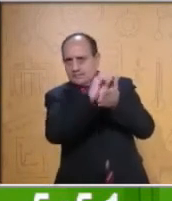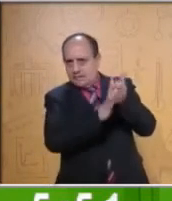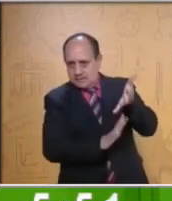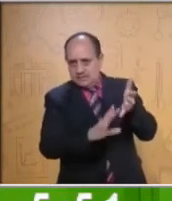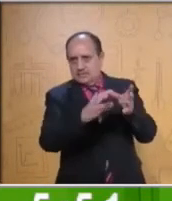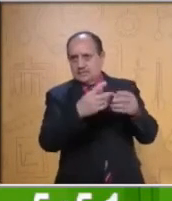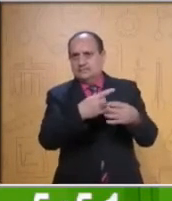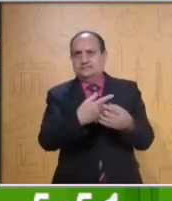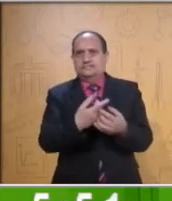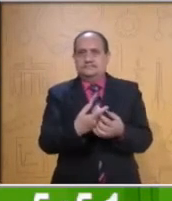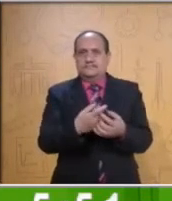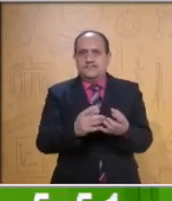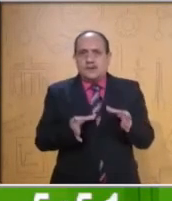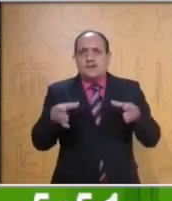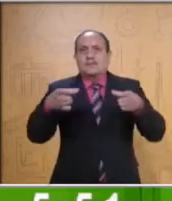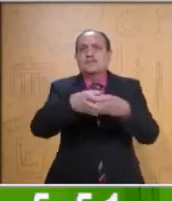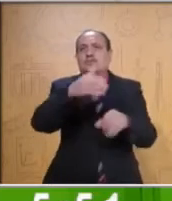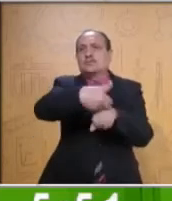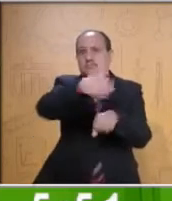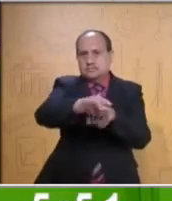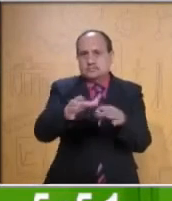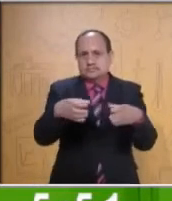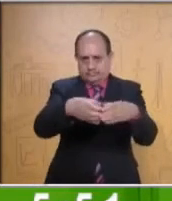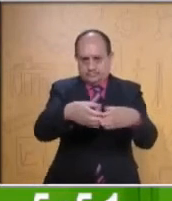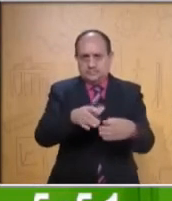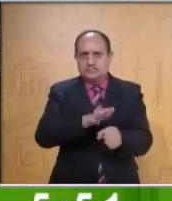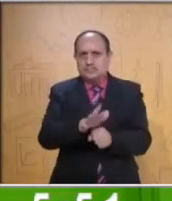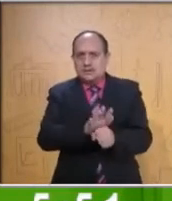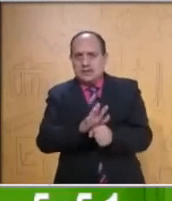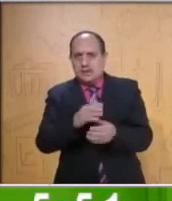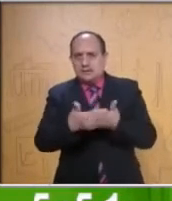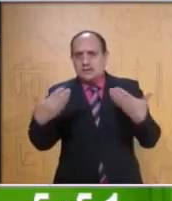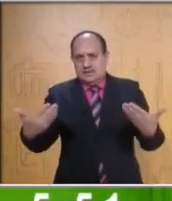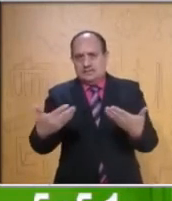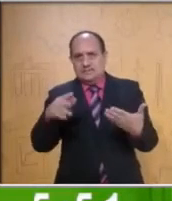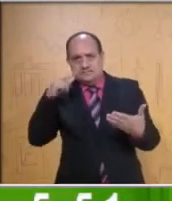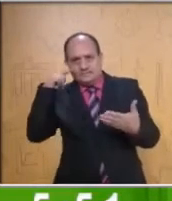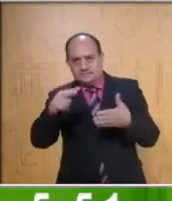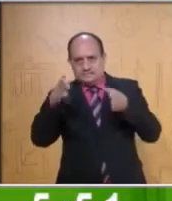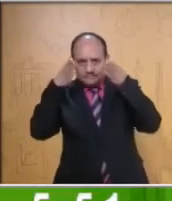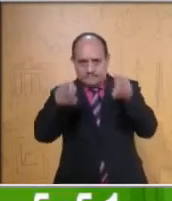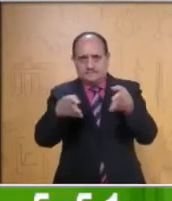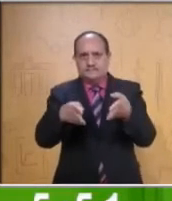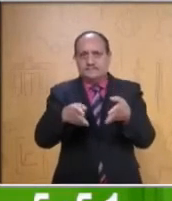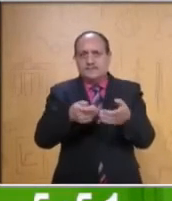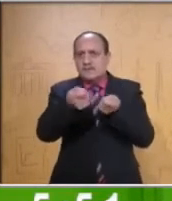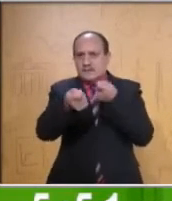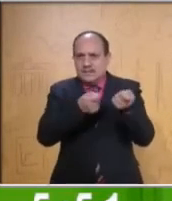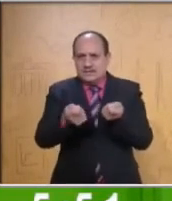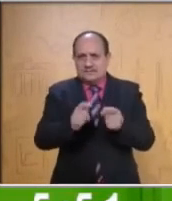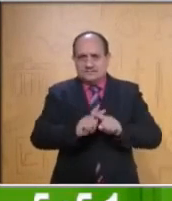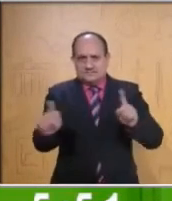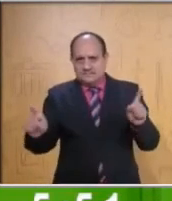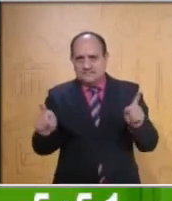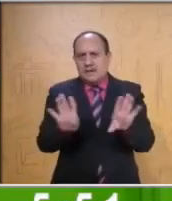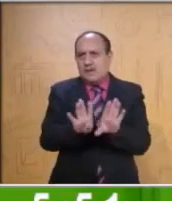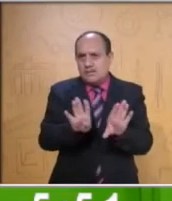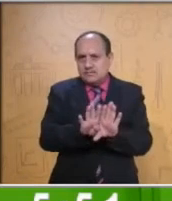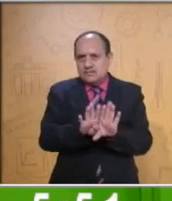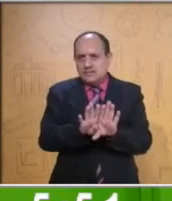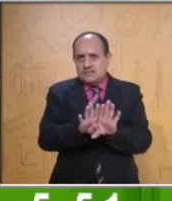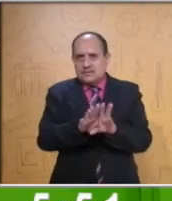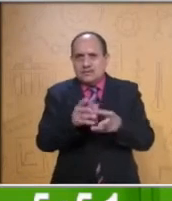de datos. Cuando en este caso vamos ahora a trabajar con medidas de dispersión, vamos a ver cómo